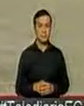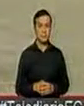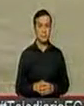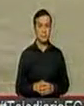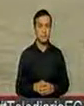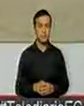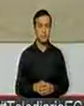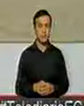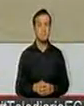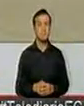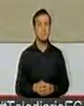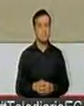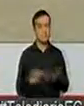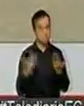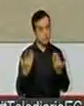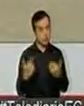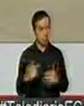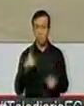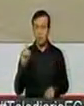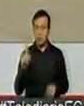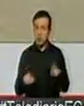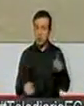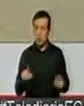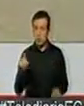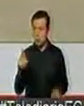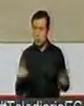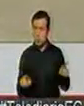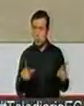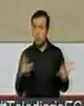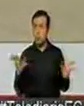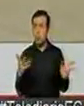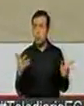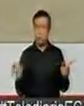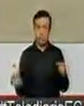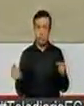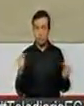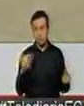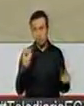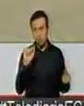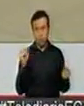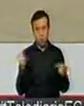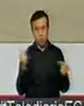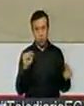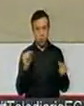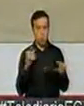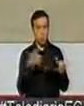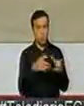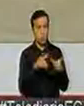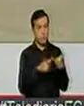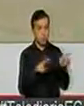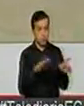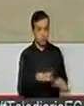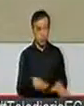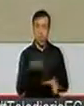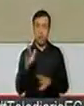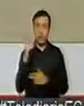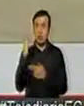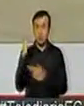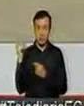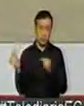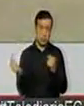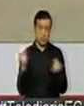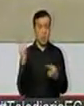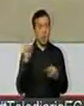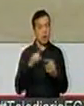Dado este operativo, han existido ciertos roces no mayores entre la población y el ejército, al menos hasta este